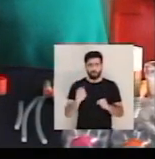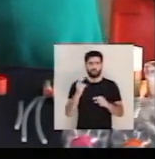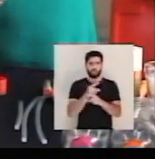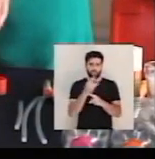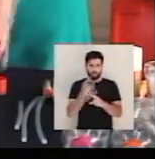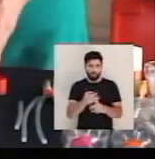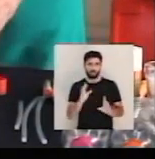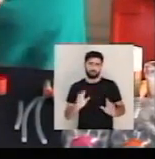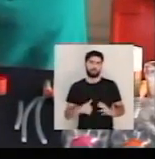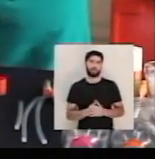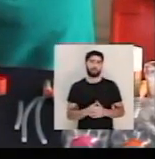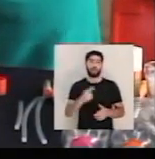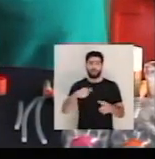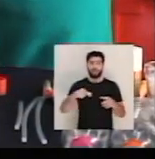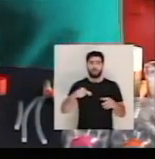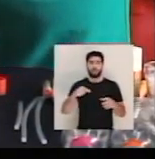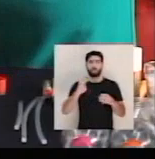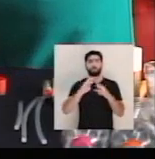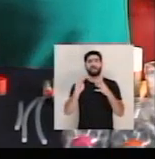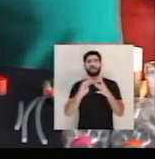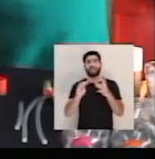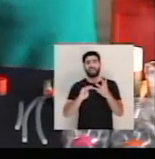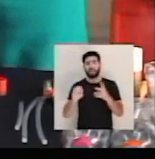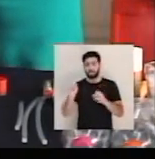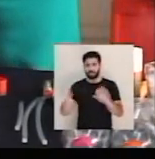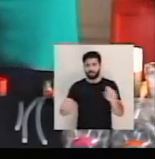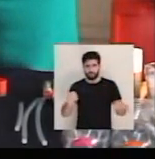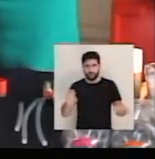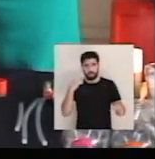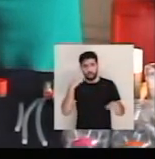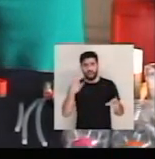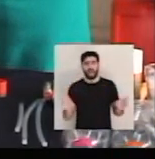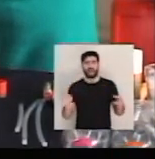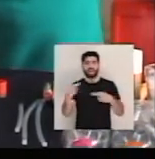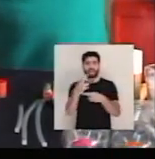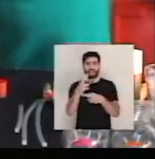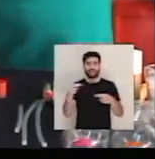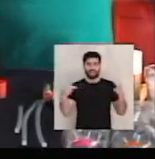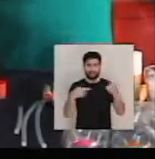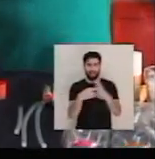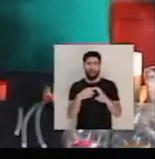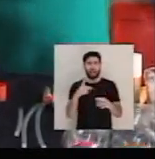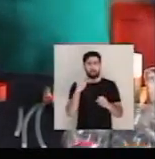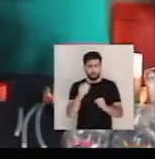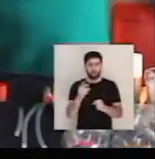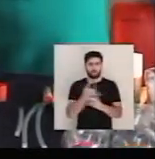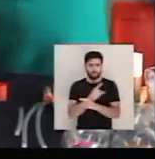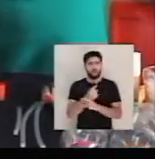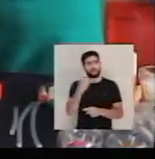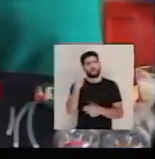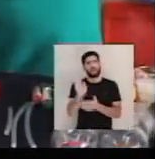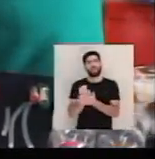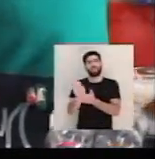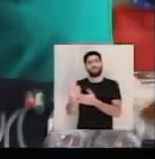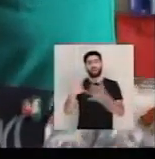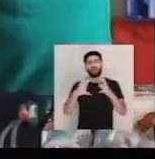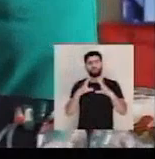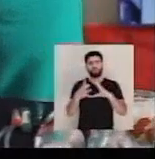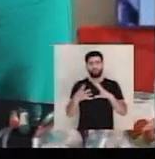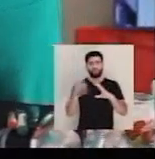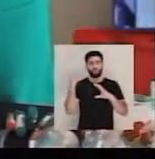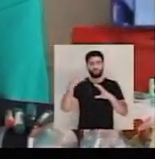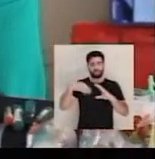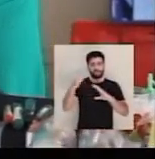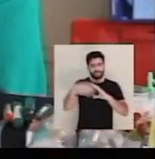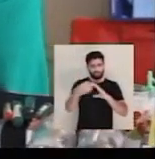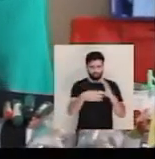reciclaje nos puede servir para muchas cosas. Y así estamos contribuyendo a no contaminar el planeta. Y a darle